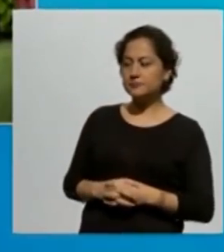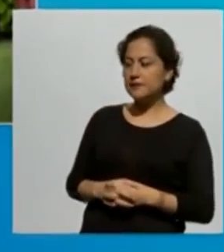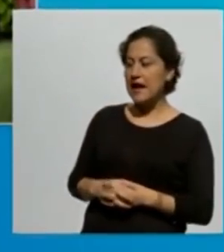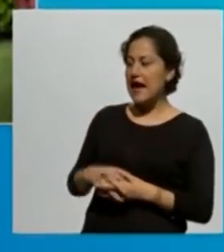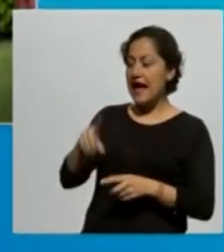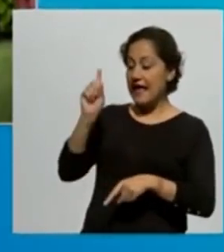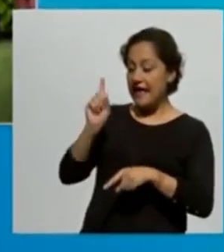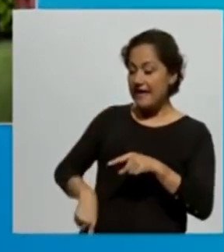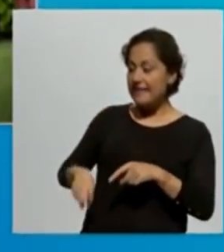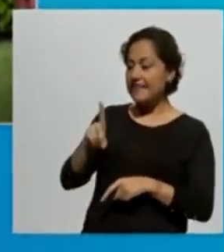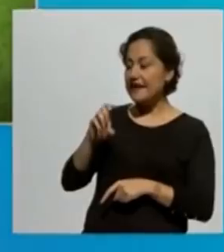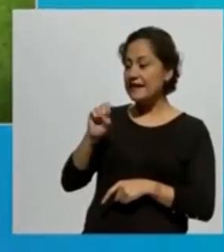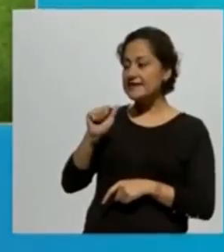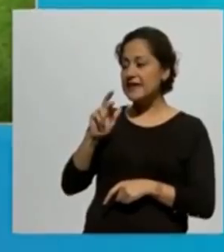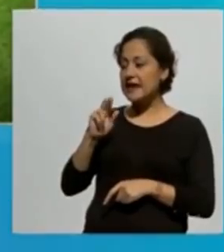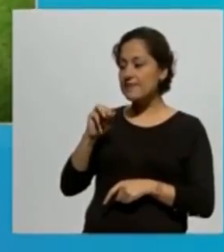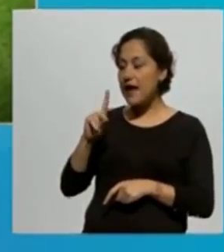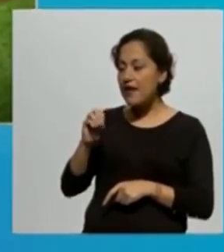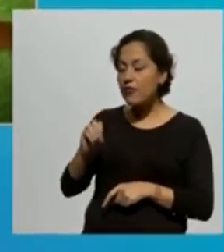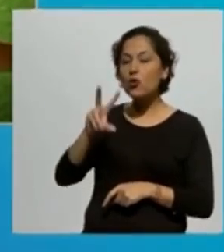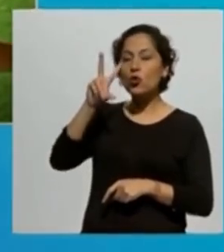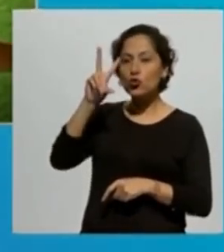miedo, Alterio. Por eso.